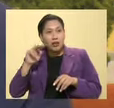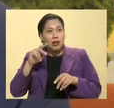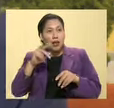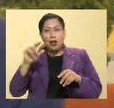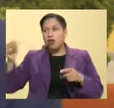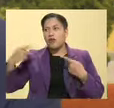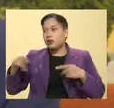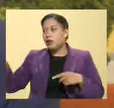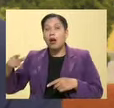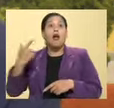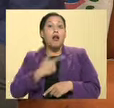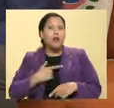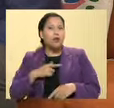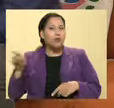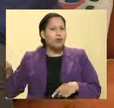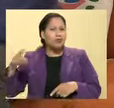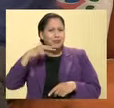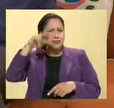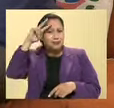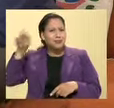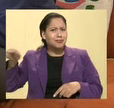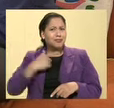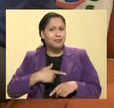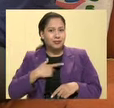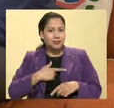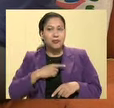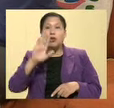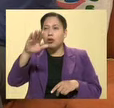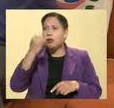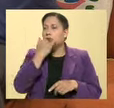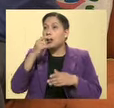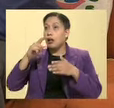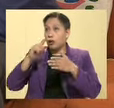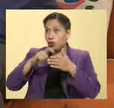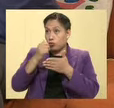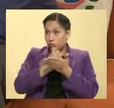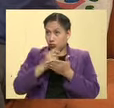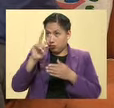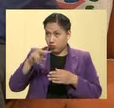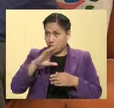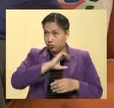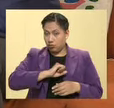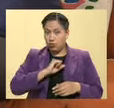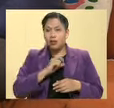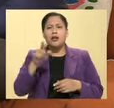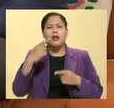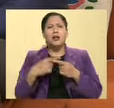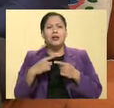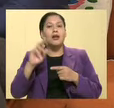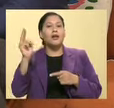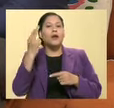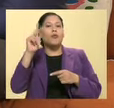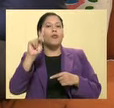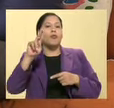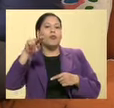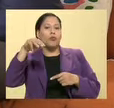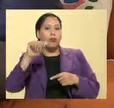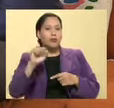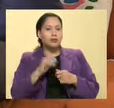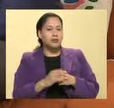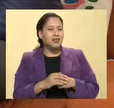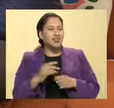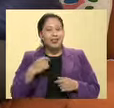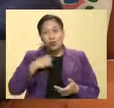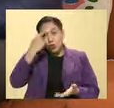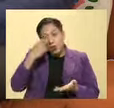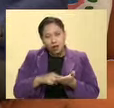Sí. Dime una cosa, ¿sí en serio le vas al Cruz Azul? No le voy al Cruz Azul. ¿A quién le vas? Le voy al Pumas, yo creo. Yo creo,